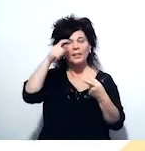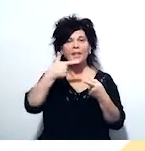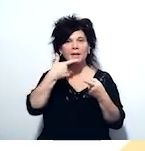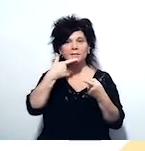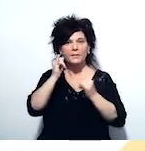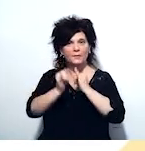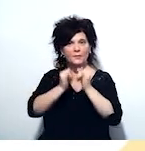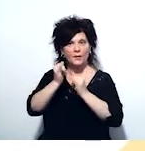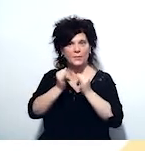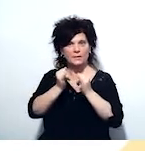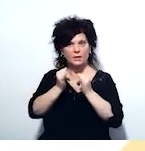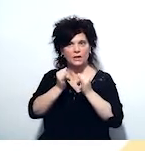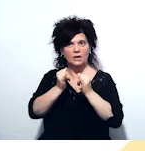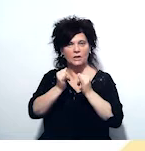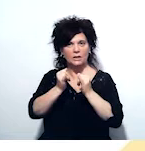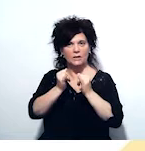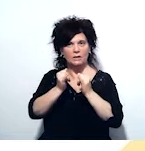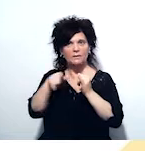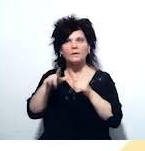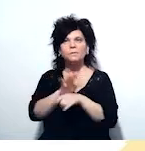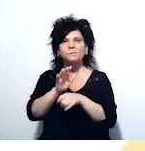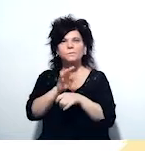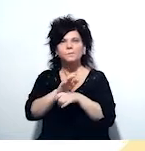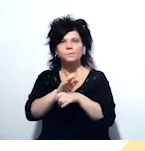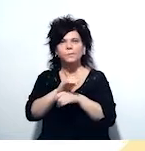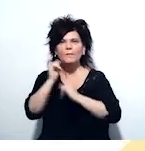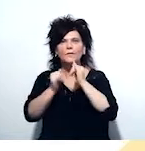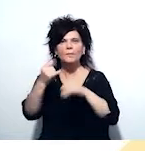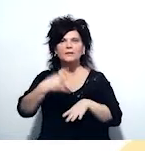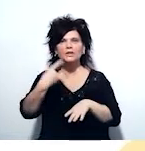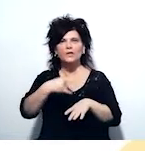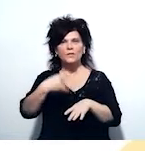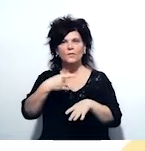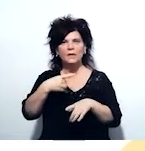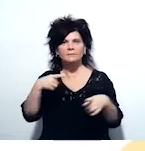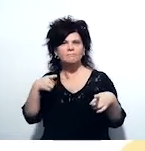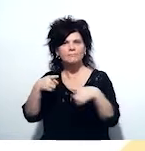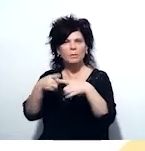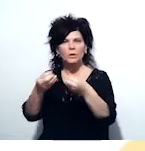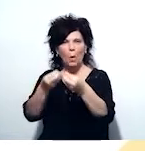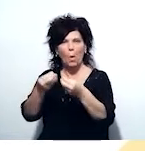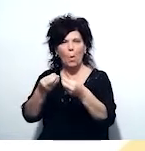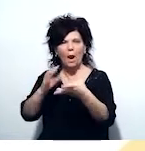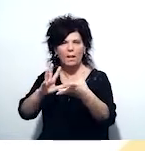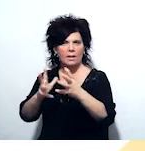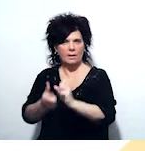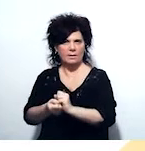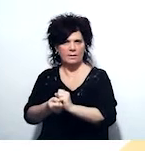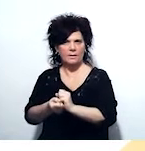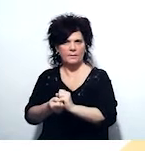o desinformación, información falsa deliberadamente creada para causar algún